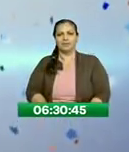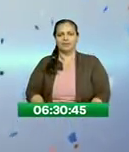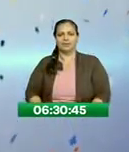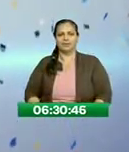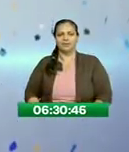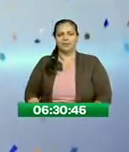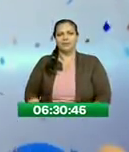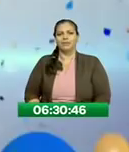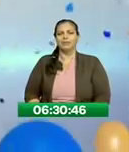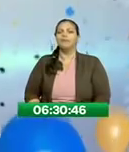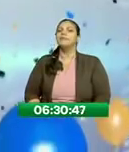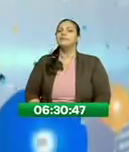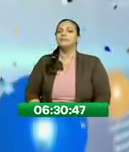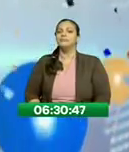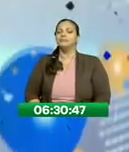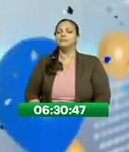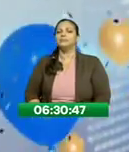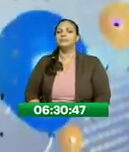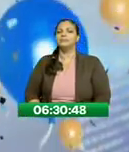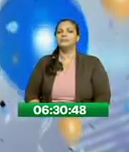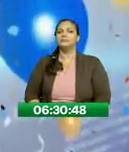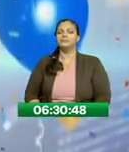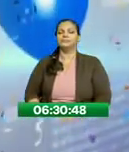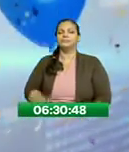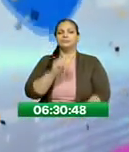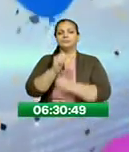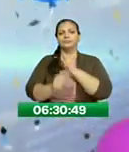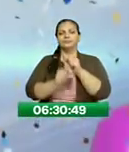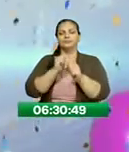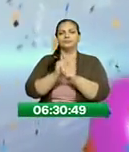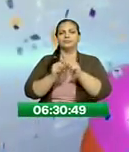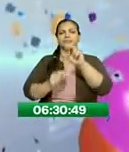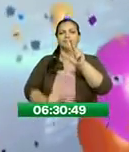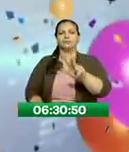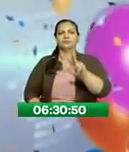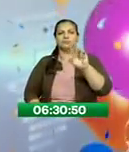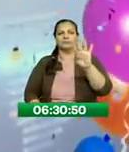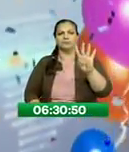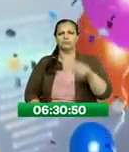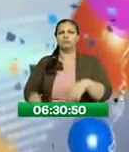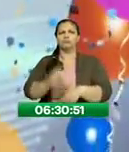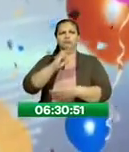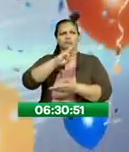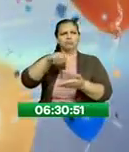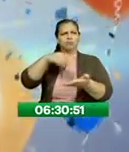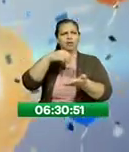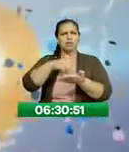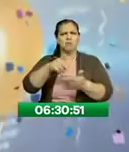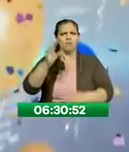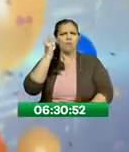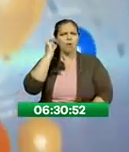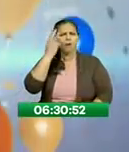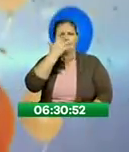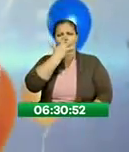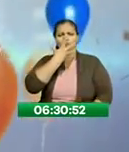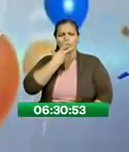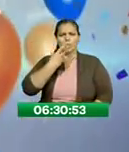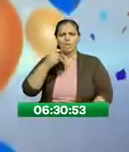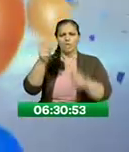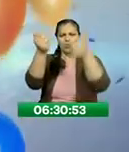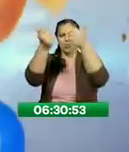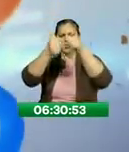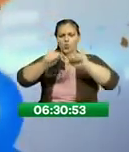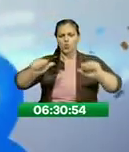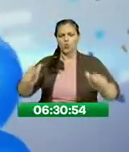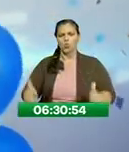Carmen, Mariuxi, ¿no? Allá de Manabí vienen los mejores filetes. Los mejores filetes, las mejores salprietas. Donde usted mete el diente sale